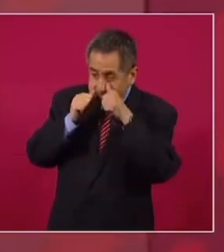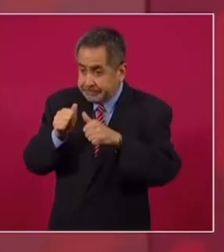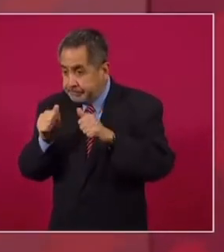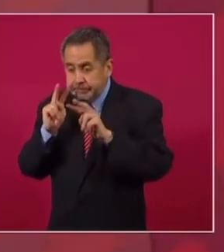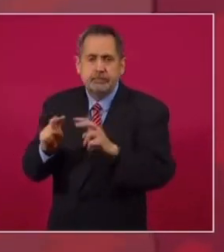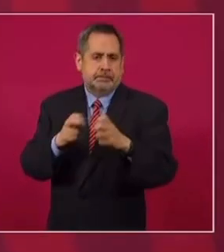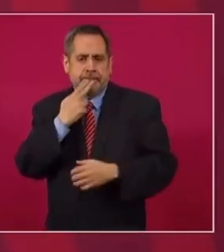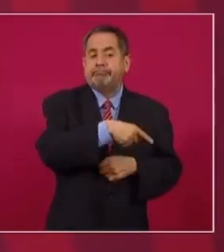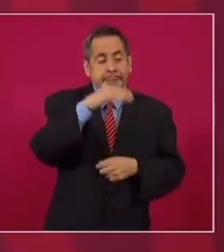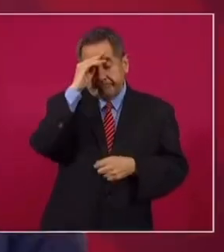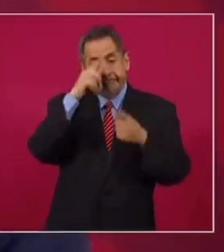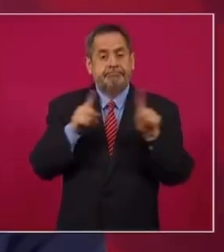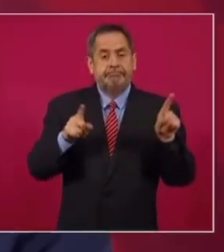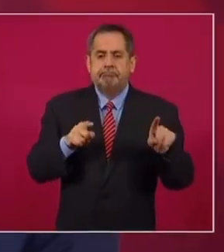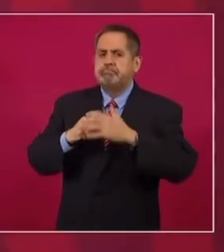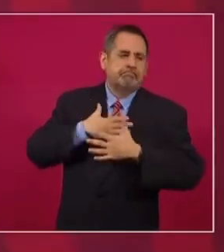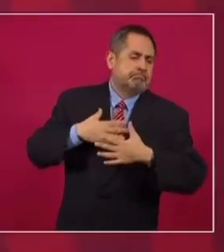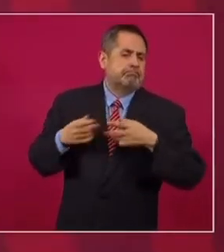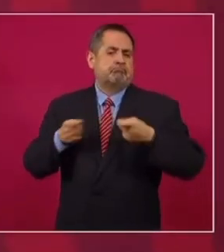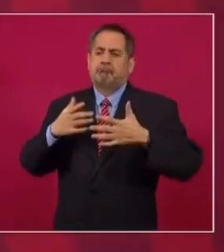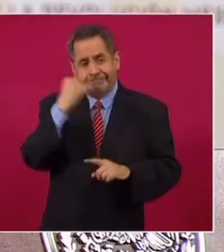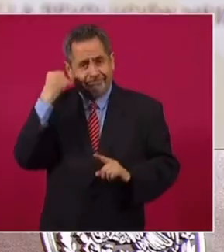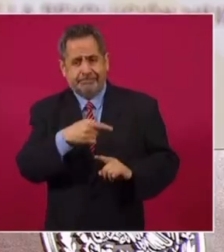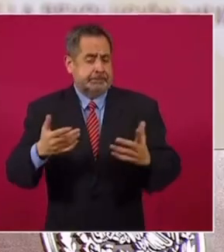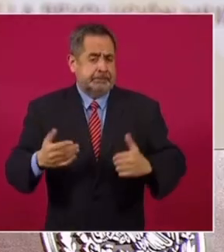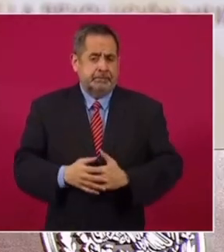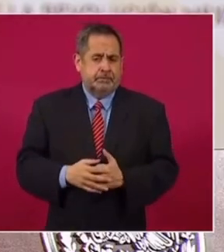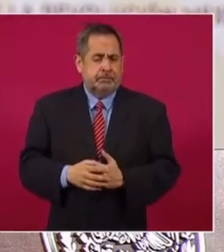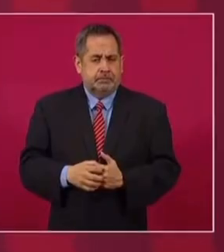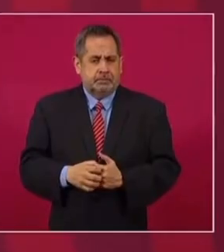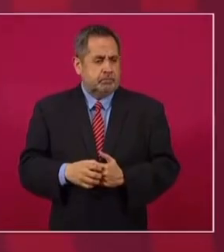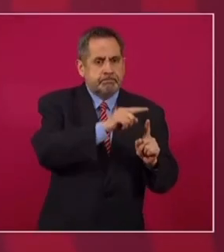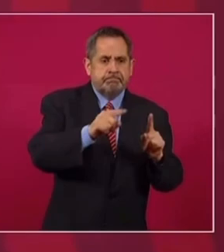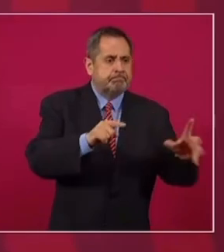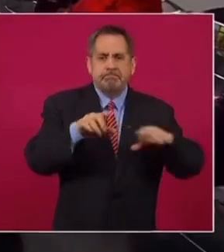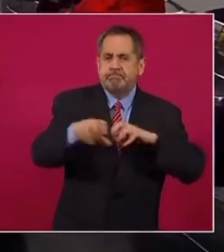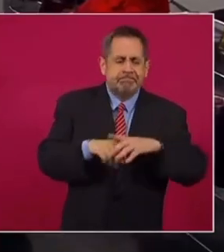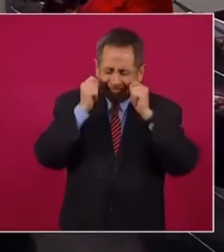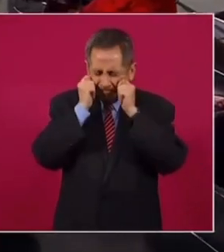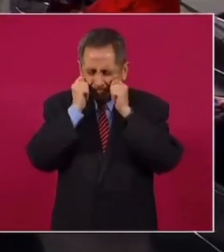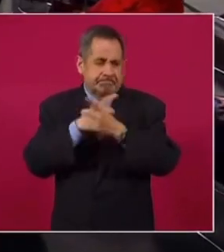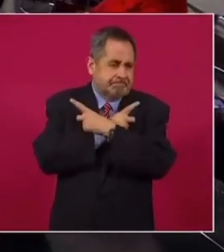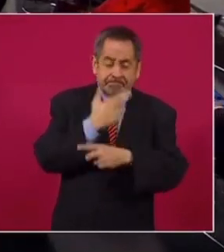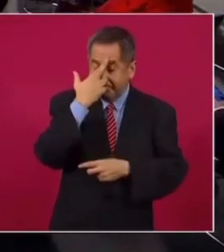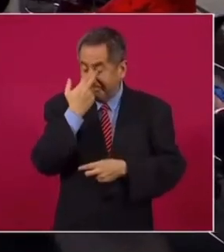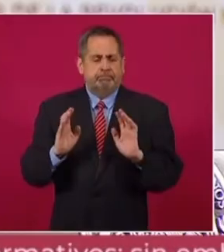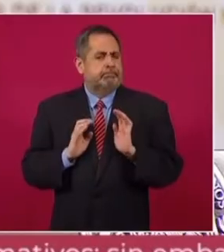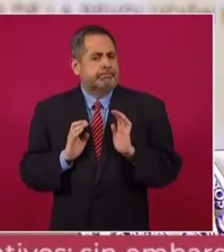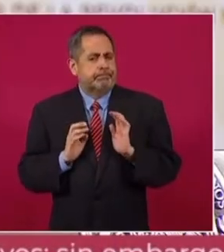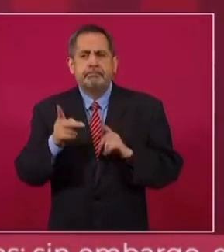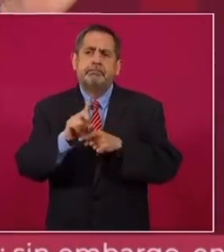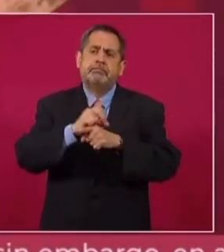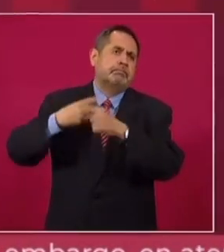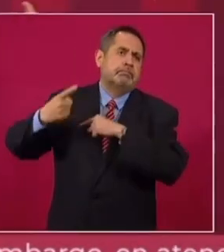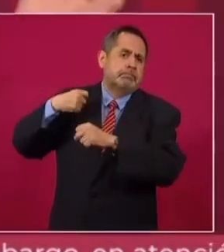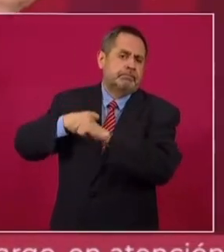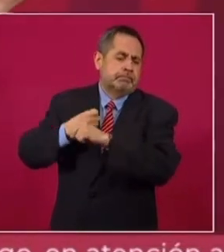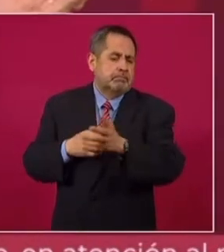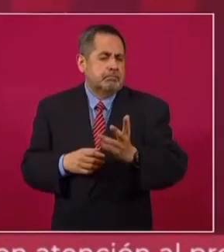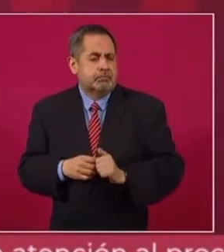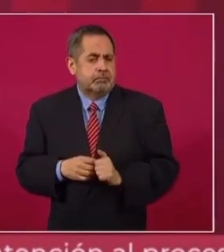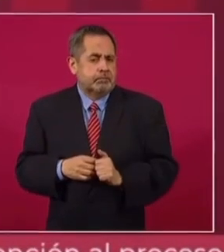demás. Y la concepción de ellos es acumular dinero por los medios que sean, sin escrúpulos morales de ninguna índole. Nosotros los hemos